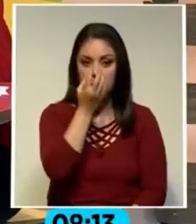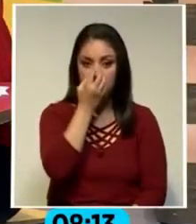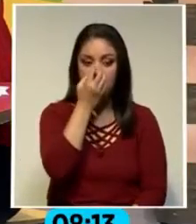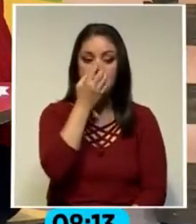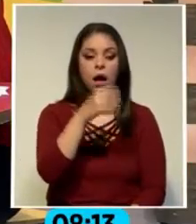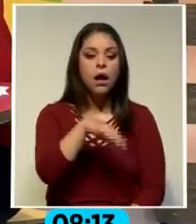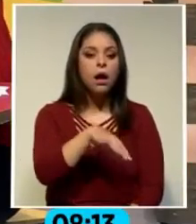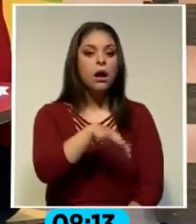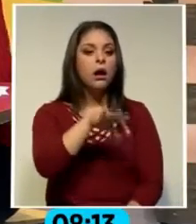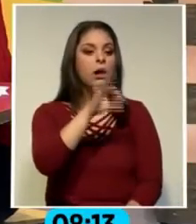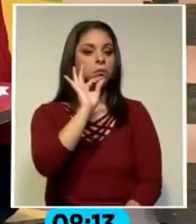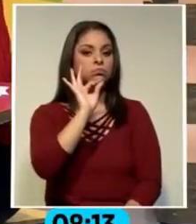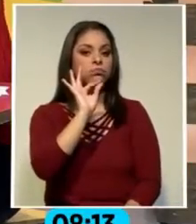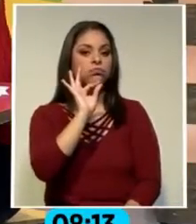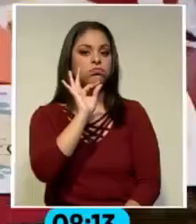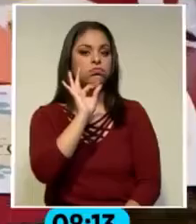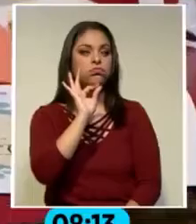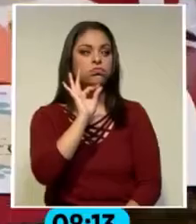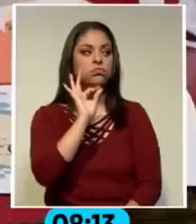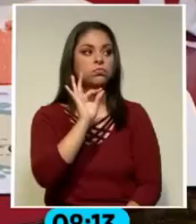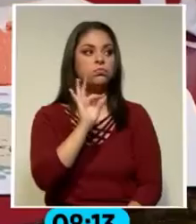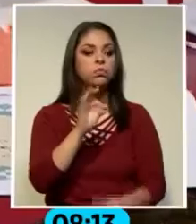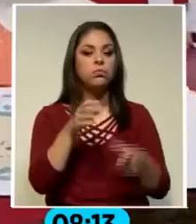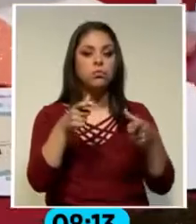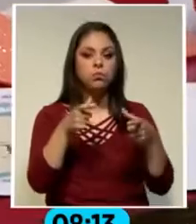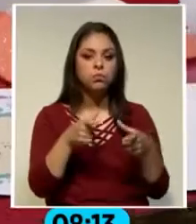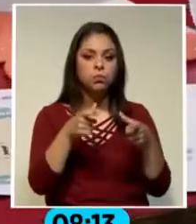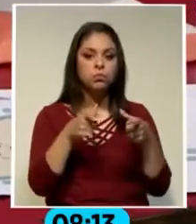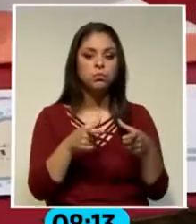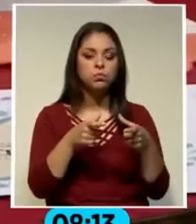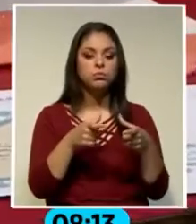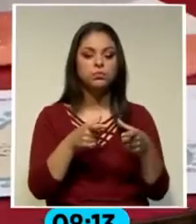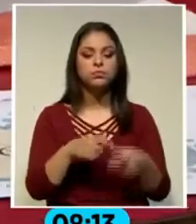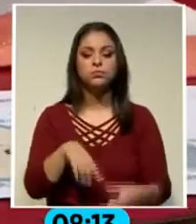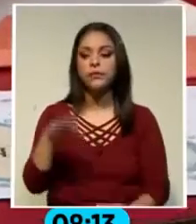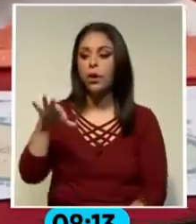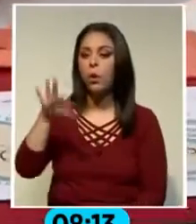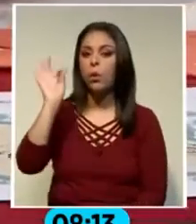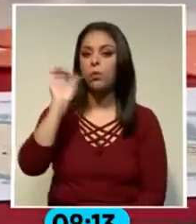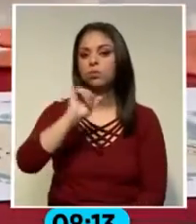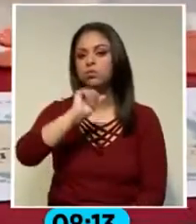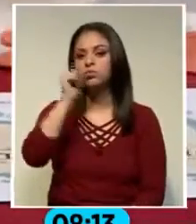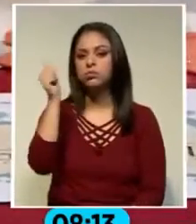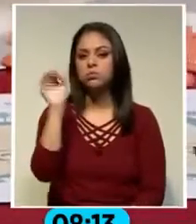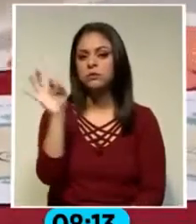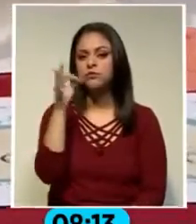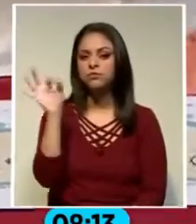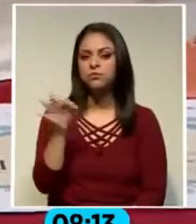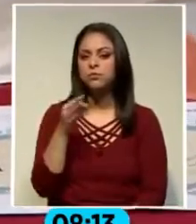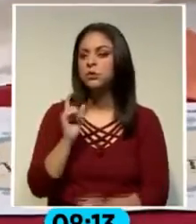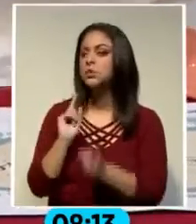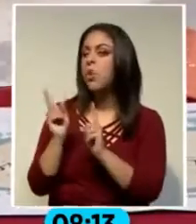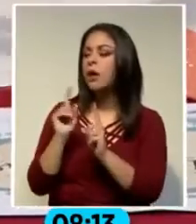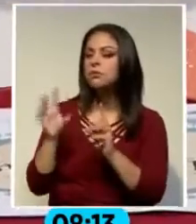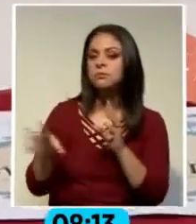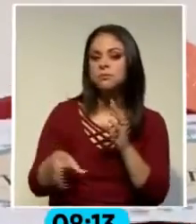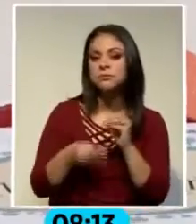aquí me encontré unos cupcakes, aquí me encontré otras figuras. ¿De qué le ponemos, niña